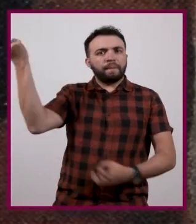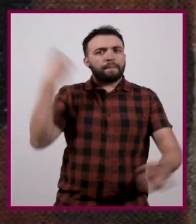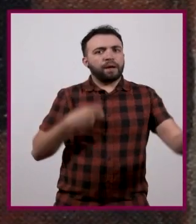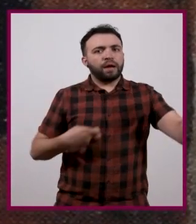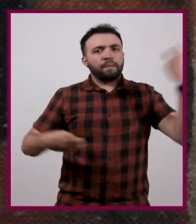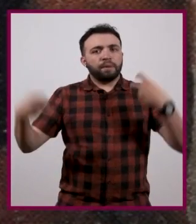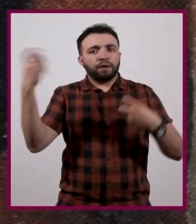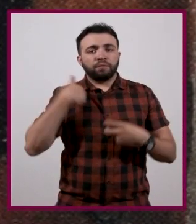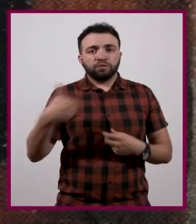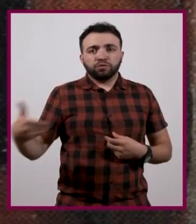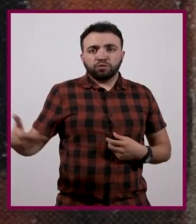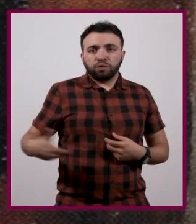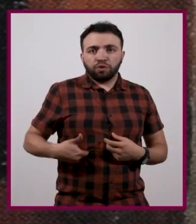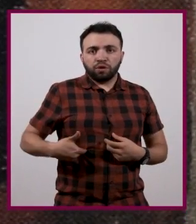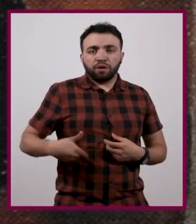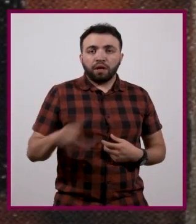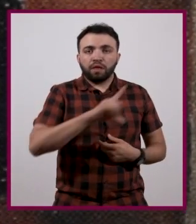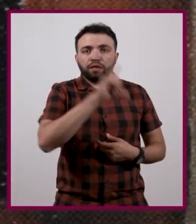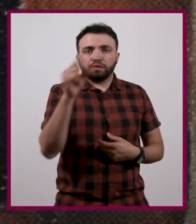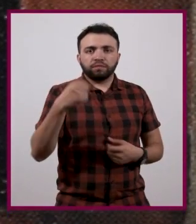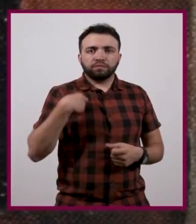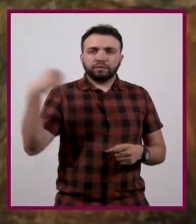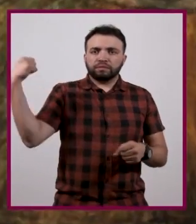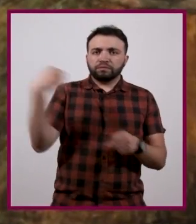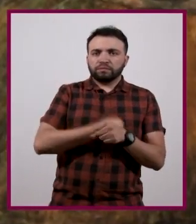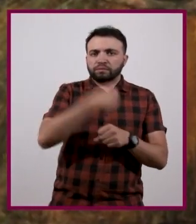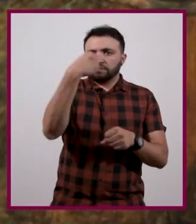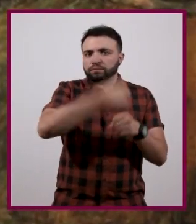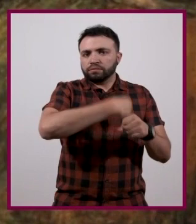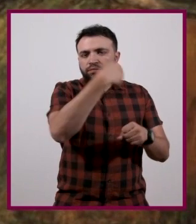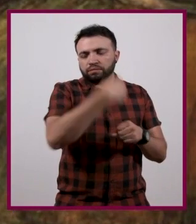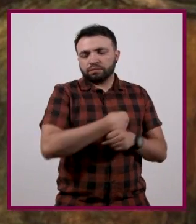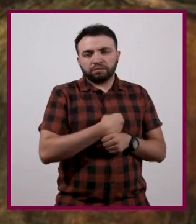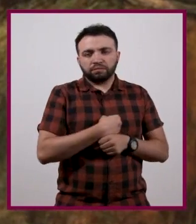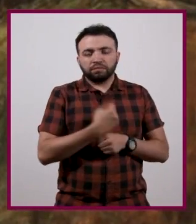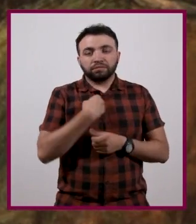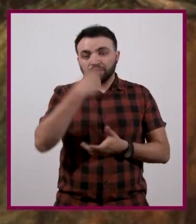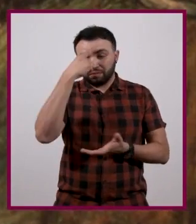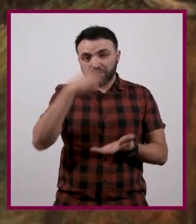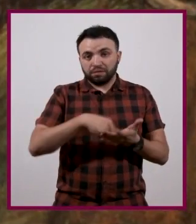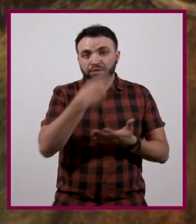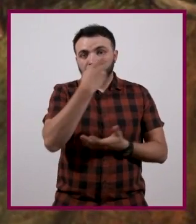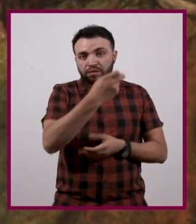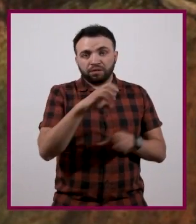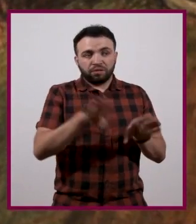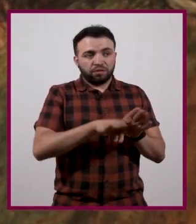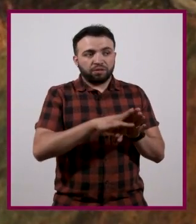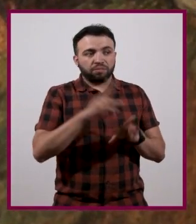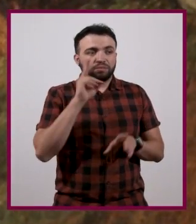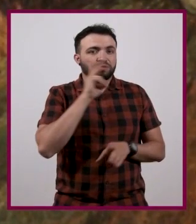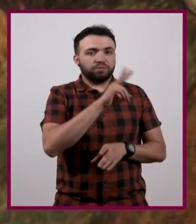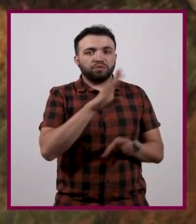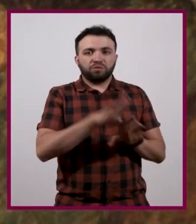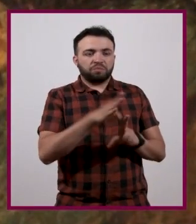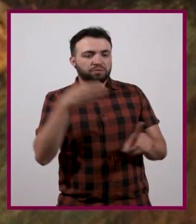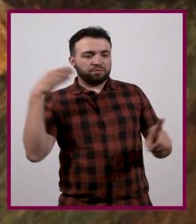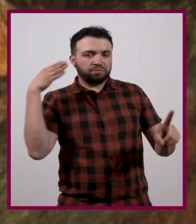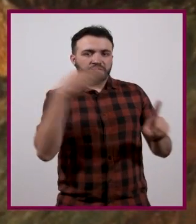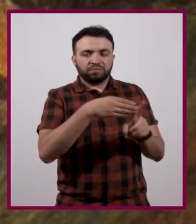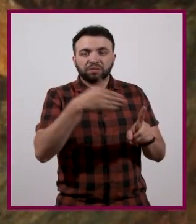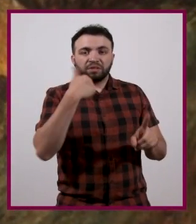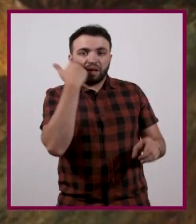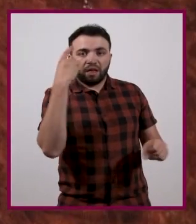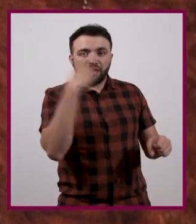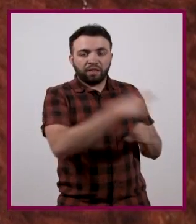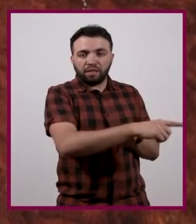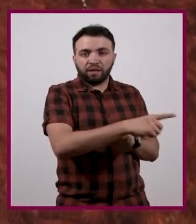declaraba culpable y se la sometía a toda clase de torturas. Yo creo que aquí está haciendo una referencia bastante directa a este